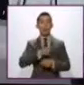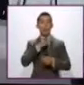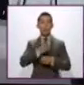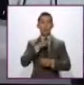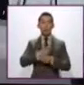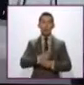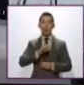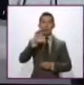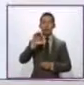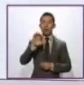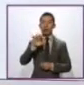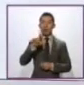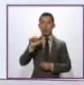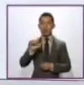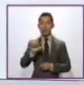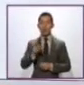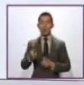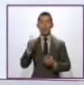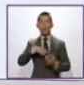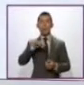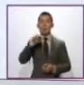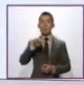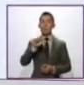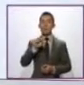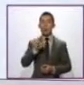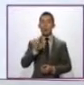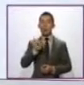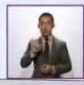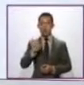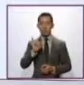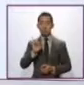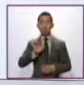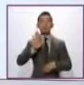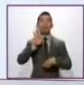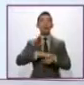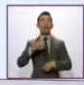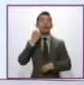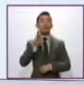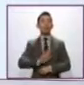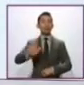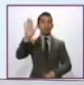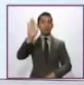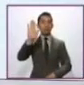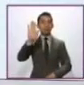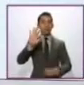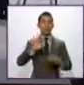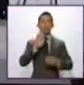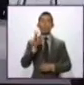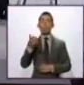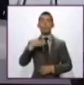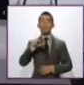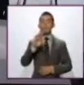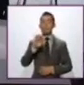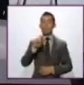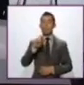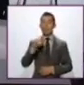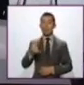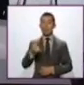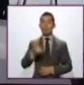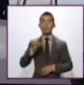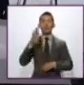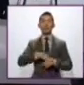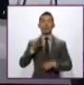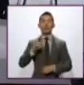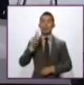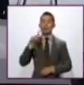Tenemos a Mari Ibarra. Mari Ibarra. ¿Alguien más que quiera solicitar su tiempo? Betty León, muy bien. ¿Alguien más?